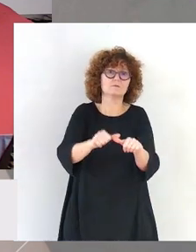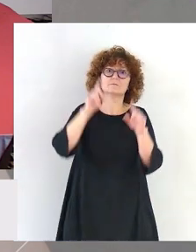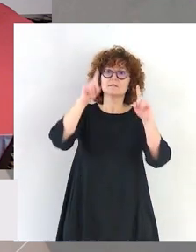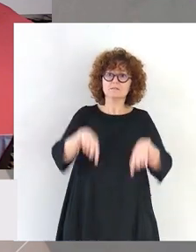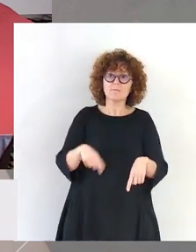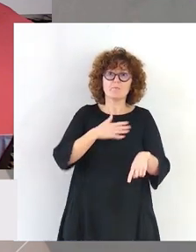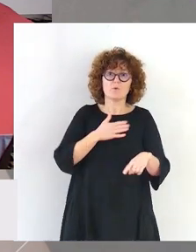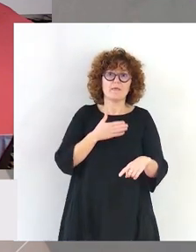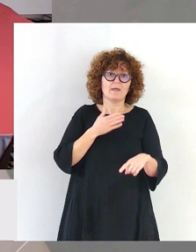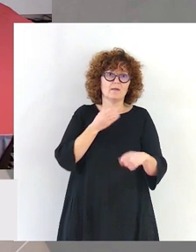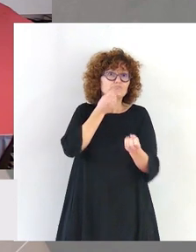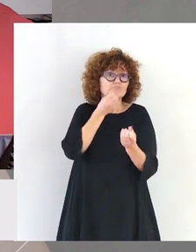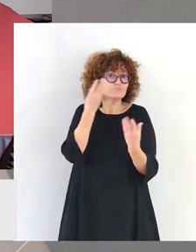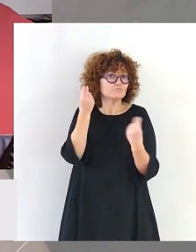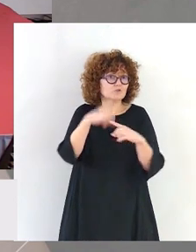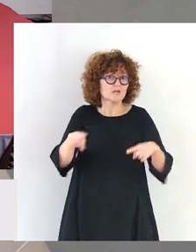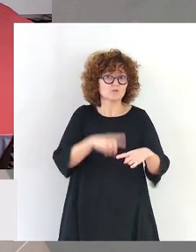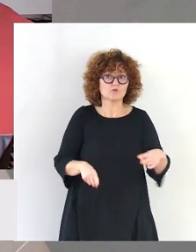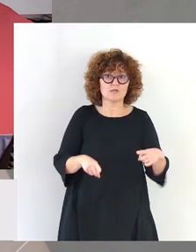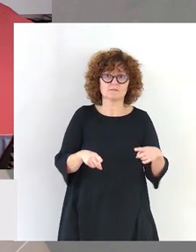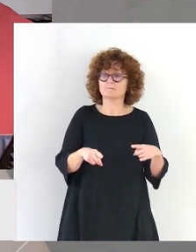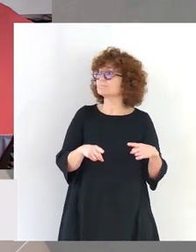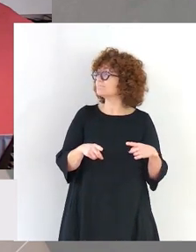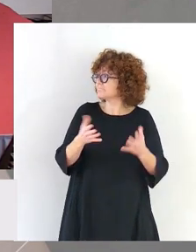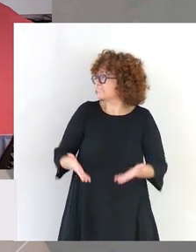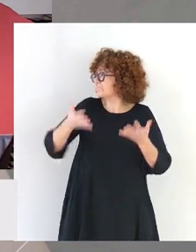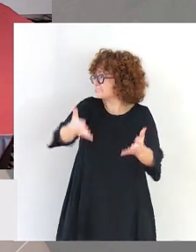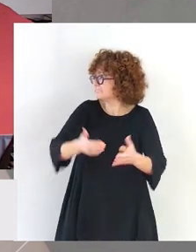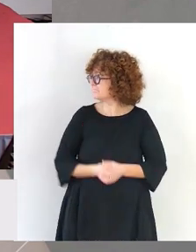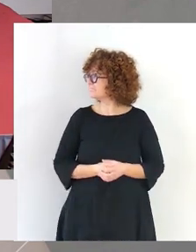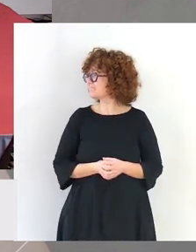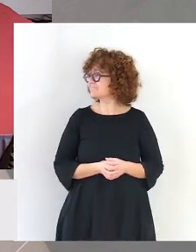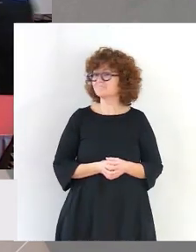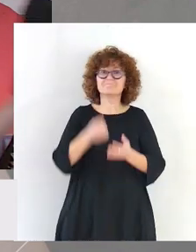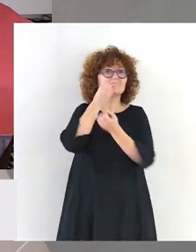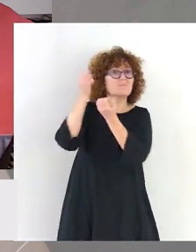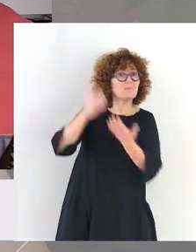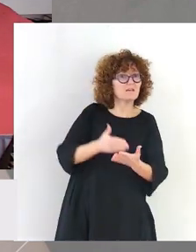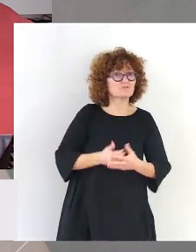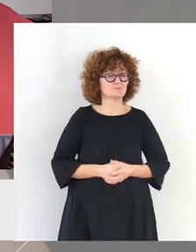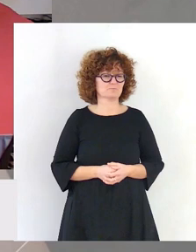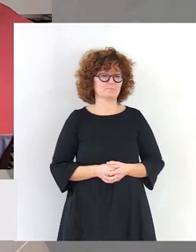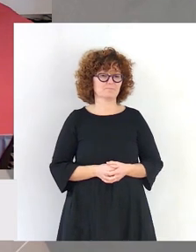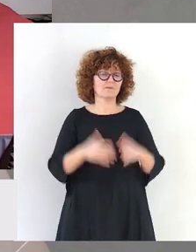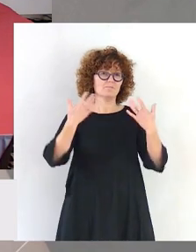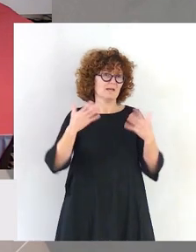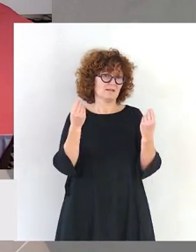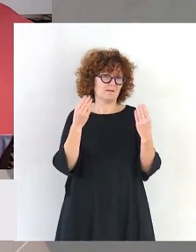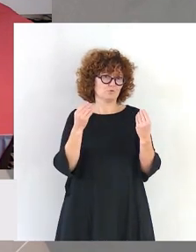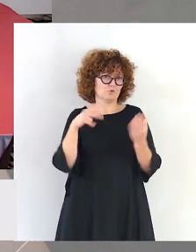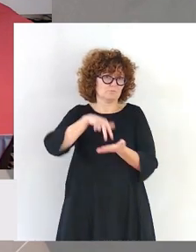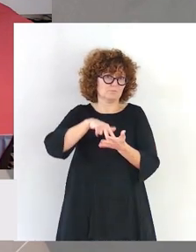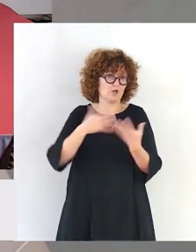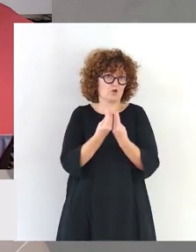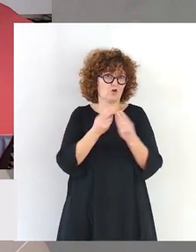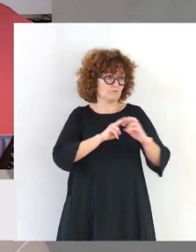muchísimo que aportar Así que os dejo Ahí los dejo en tus manos pues bienvenidos me alegra mucho estar aquí como